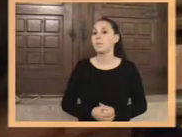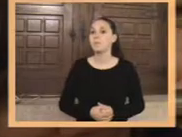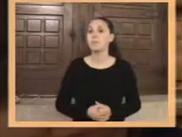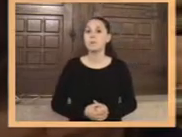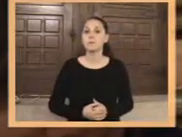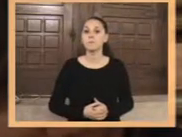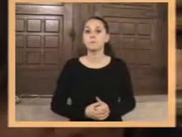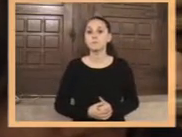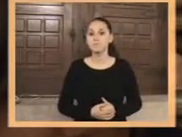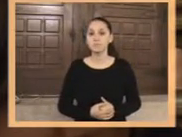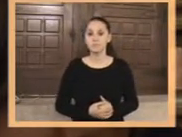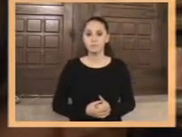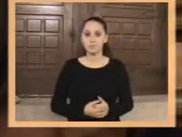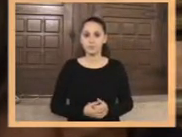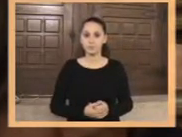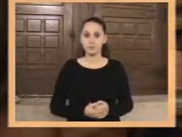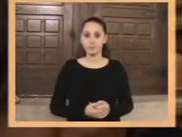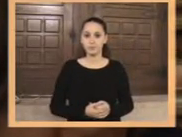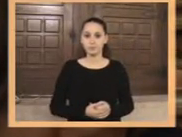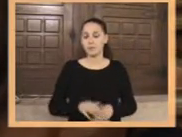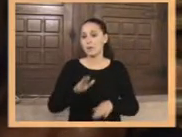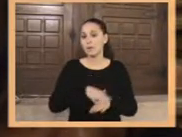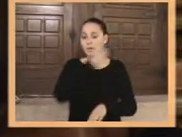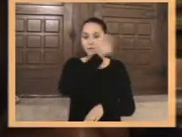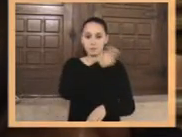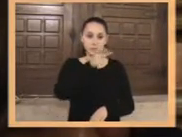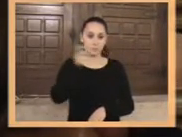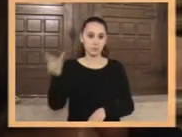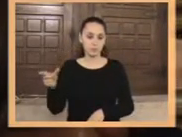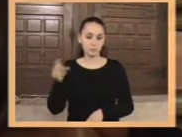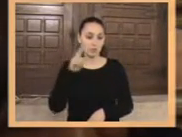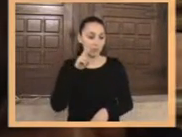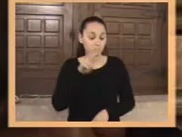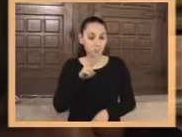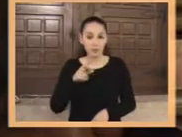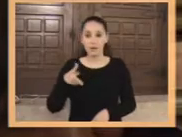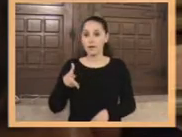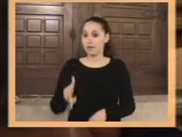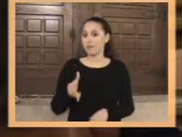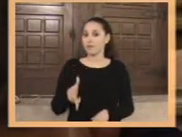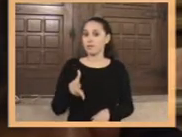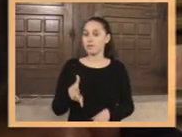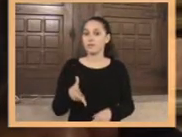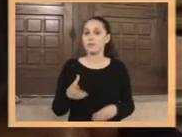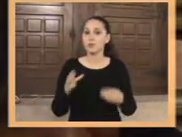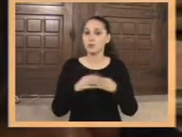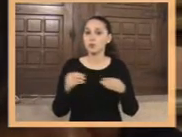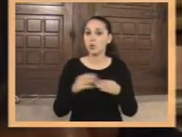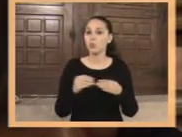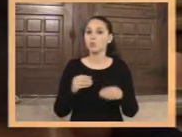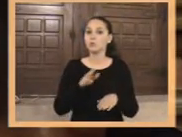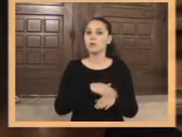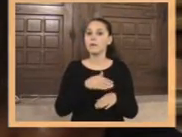Sería precisamente hacer que las personas puedan ejercer su derecho de